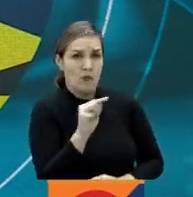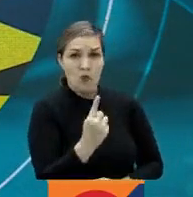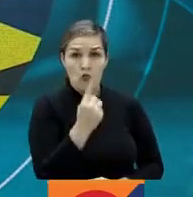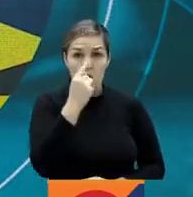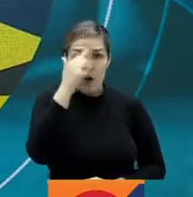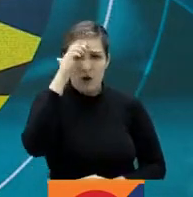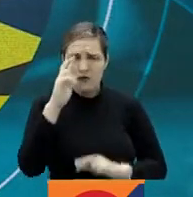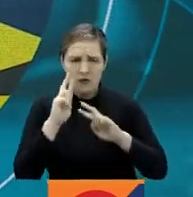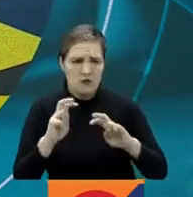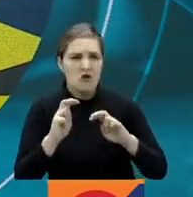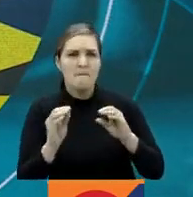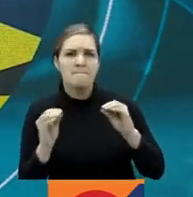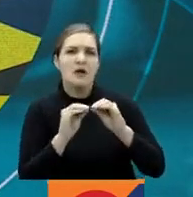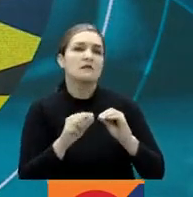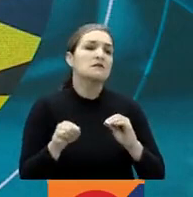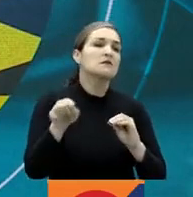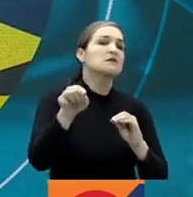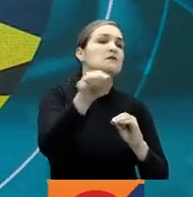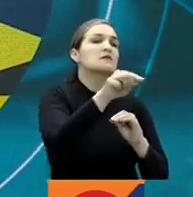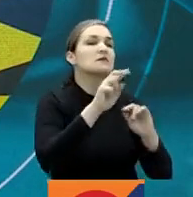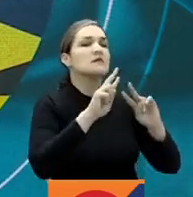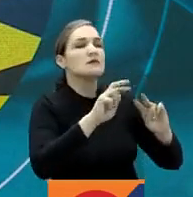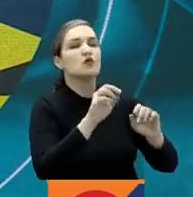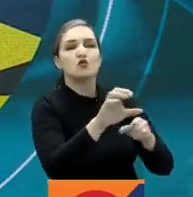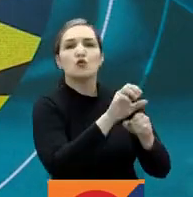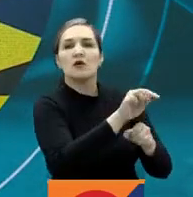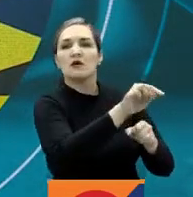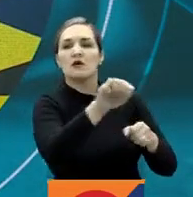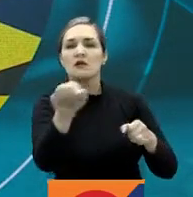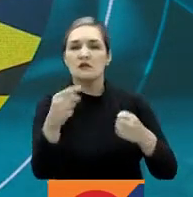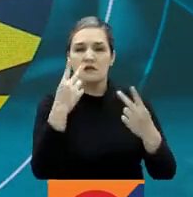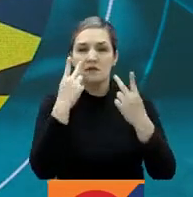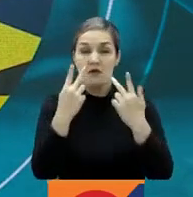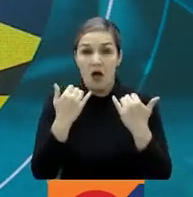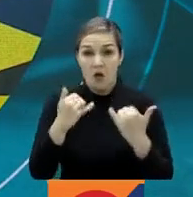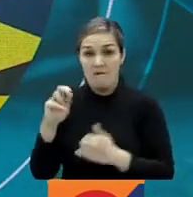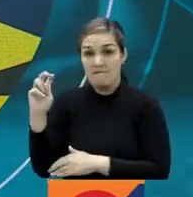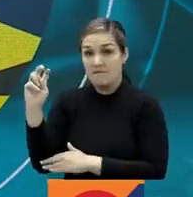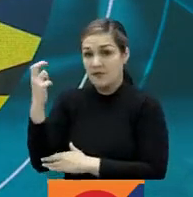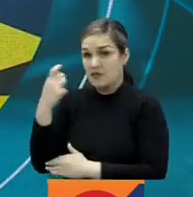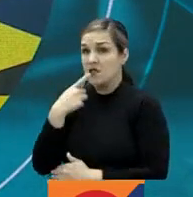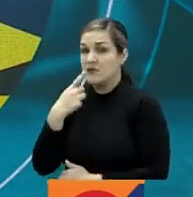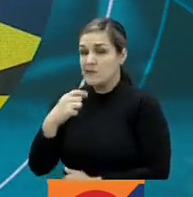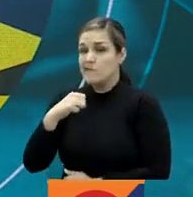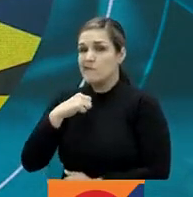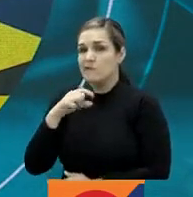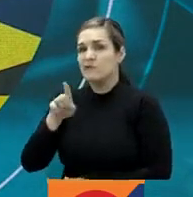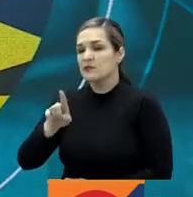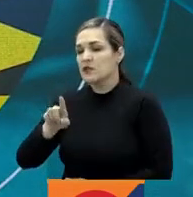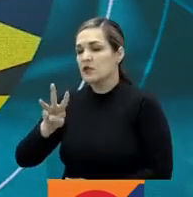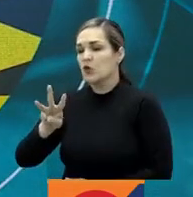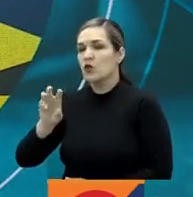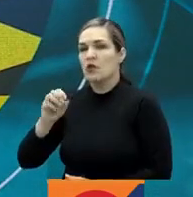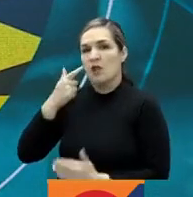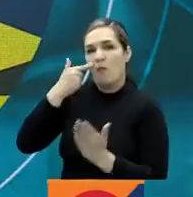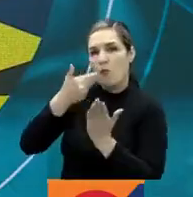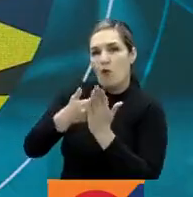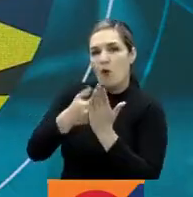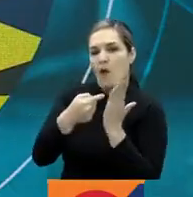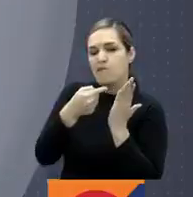país. El fiscal Francisco Barbosa confirmó que están siendo analizadas 130 pruebas que permitirían la captura de los autores